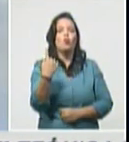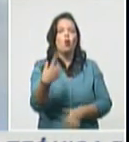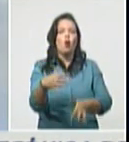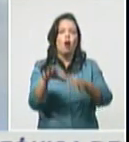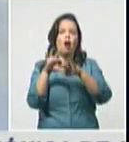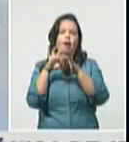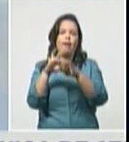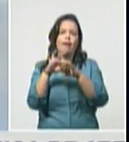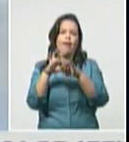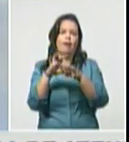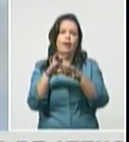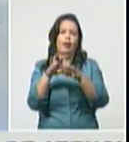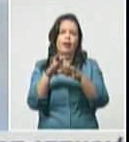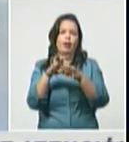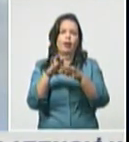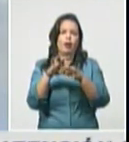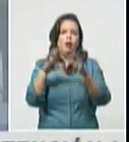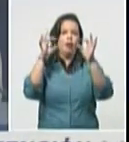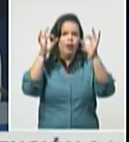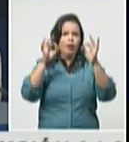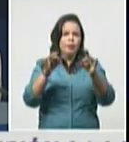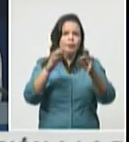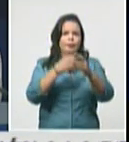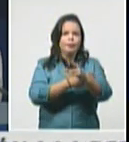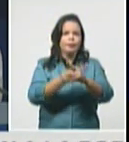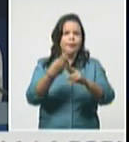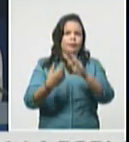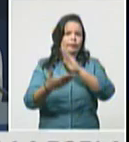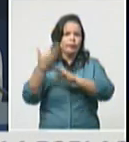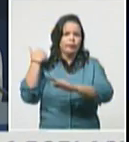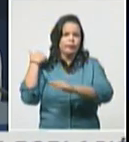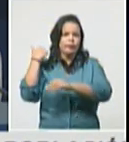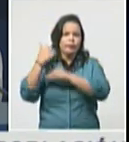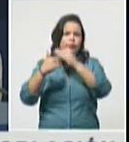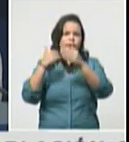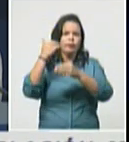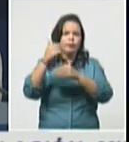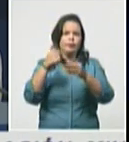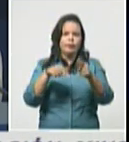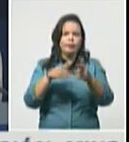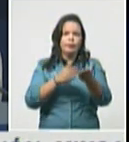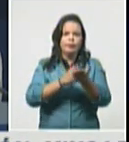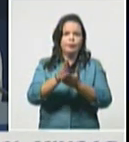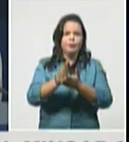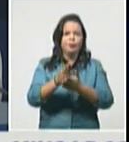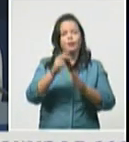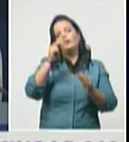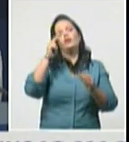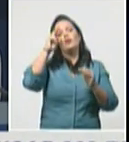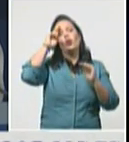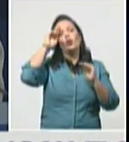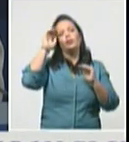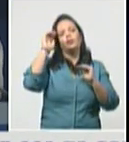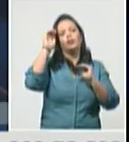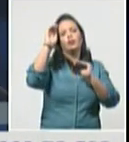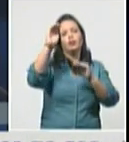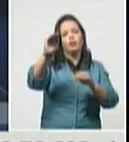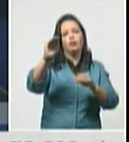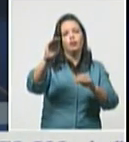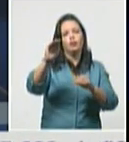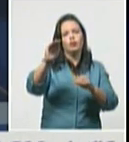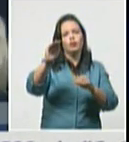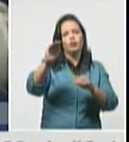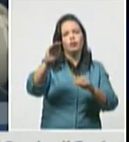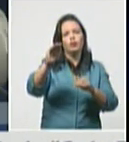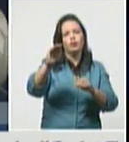estaba de días anteriores, que se había mantenido, que estaba en el hospital Salvador Allende, pues pasó al estado